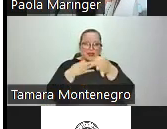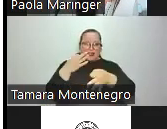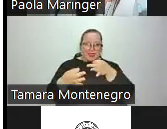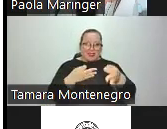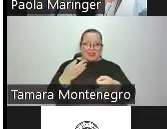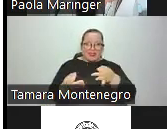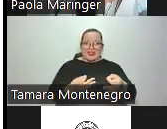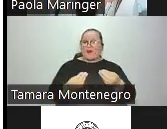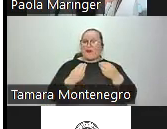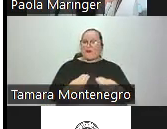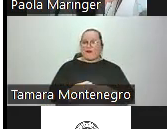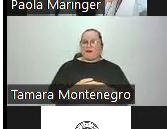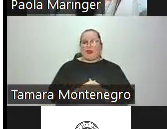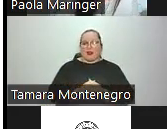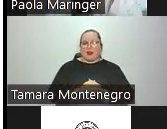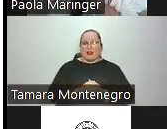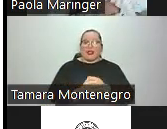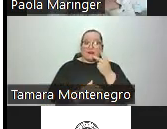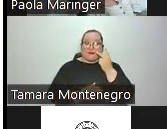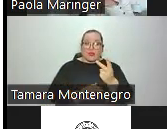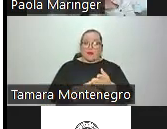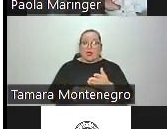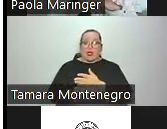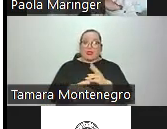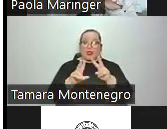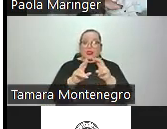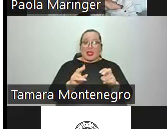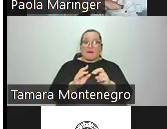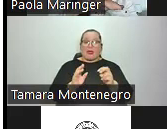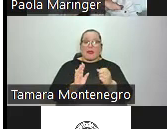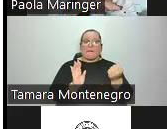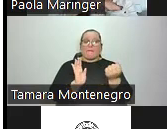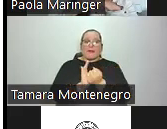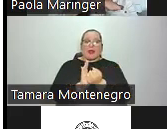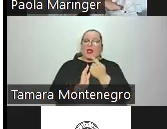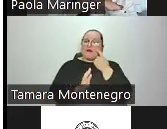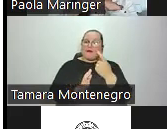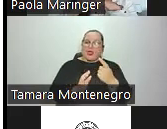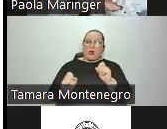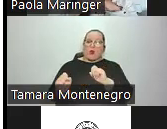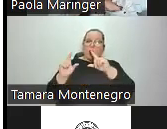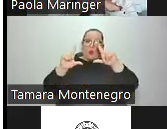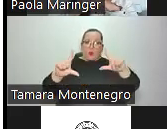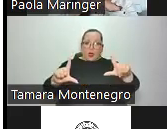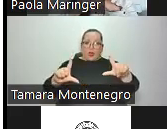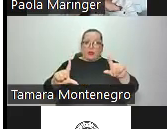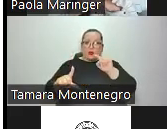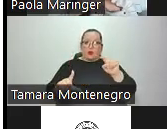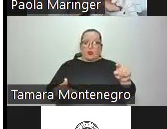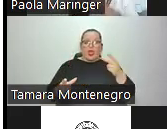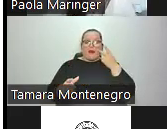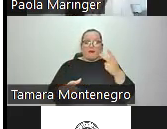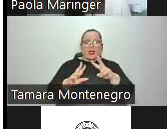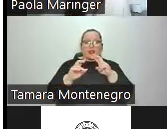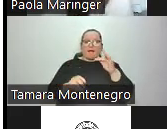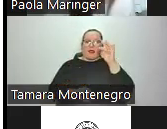están todos muy atentos. Y mira, antes de irnos a marca personal, solo les voy a poner este cuadro para que hagamos cierre de la propuesta de valor. Te